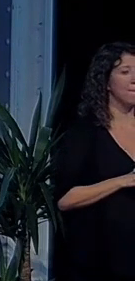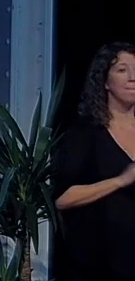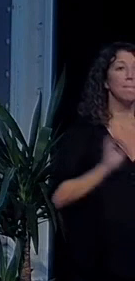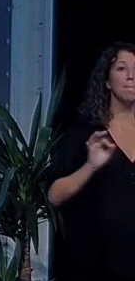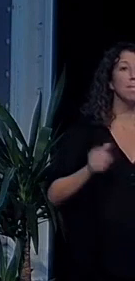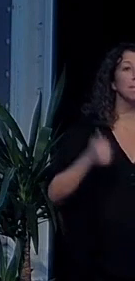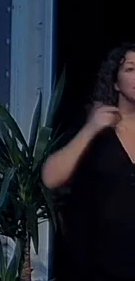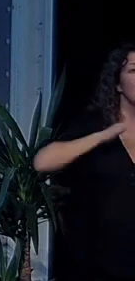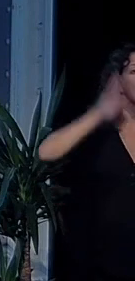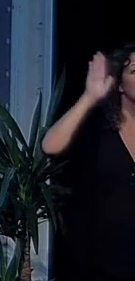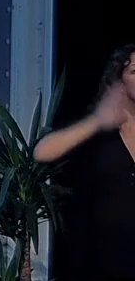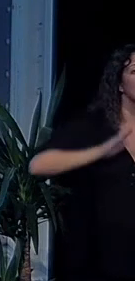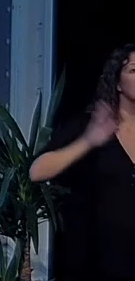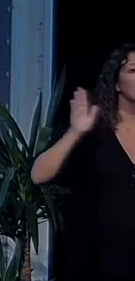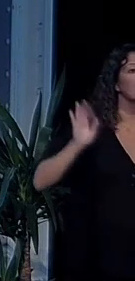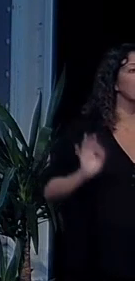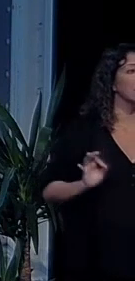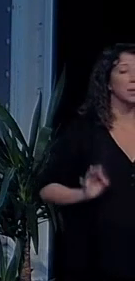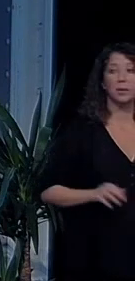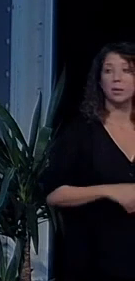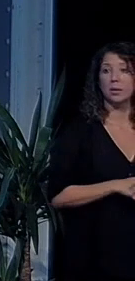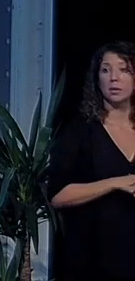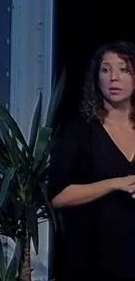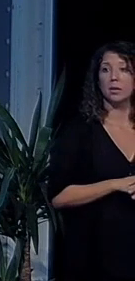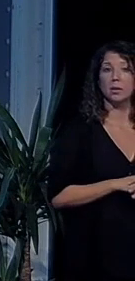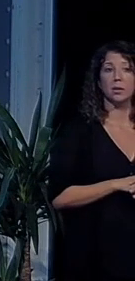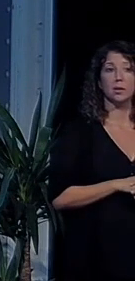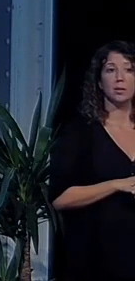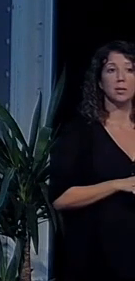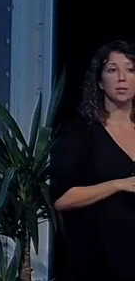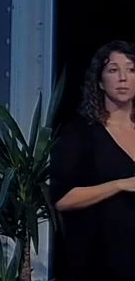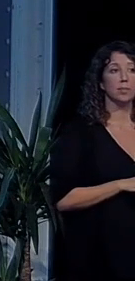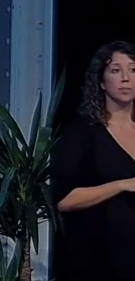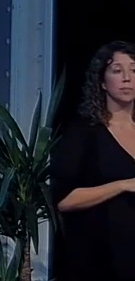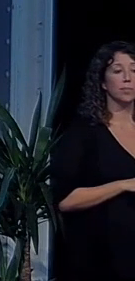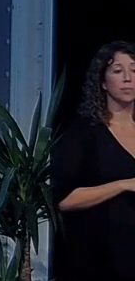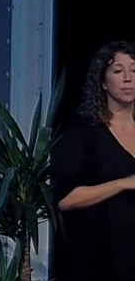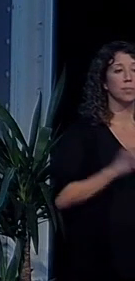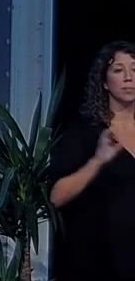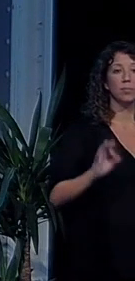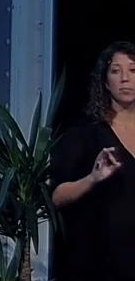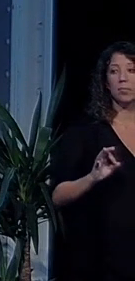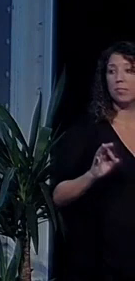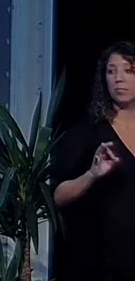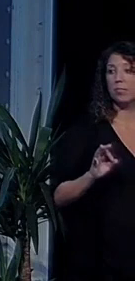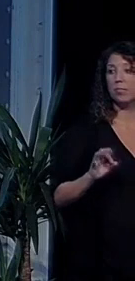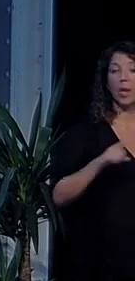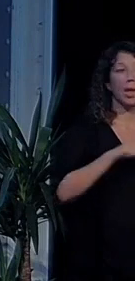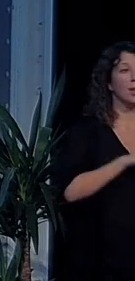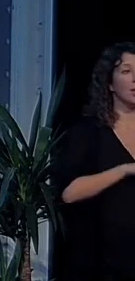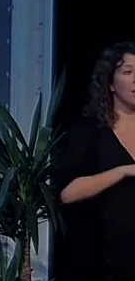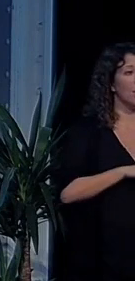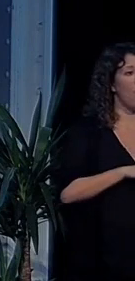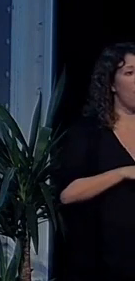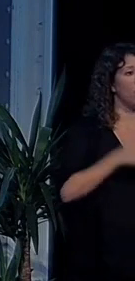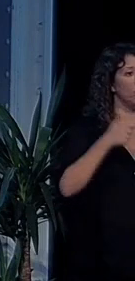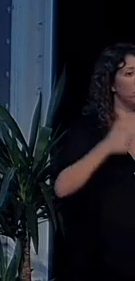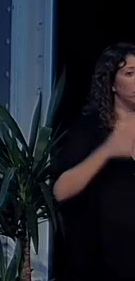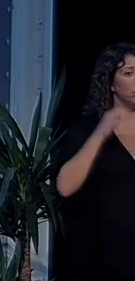¿Tenemos alguna intervención más? Si no, anirem acabant, potser. Em sembla que estem en el temps correcte,